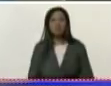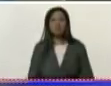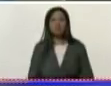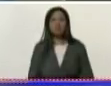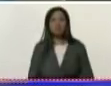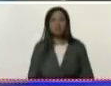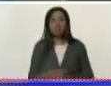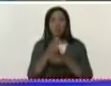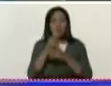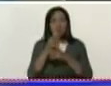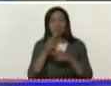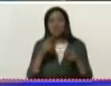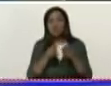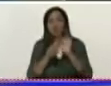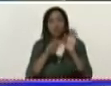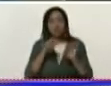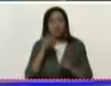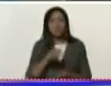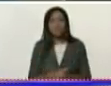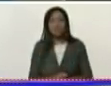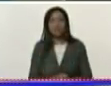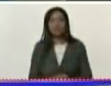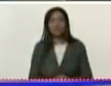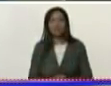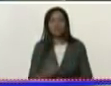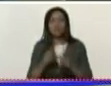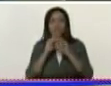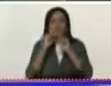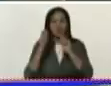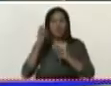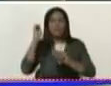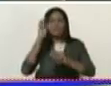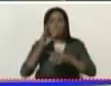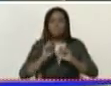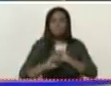Cohetes, misiles, lanzagranadas, fusiles.